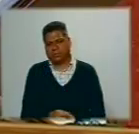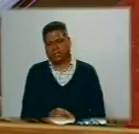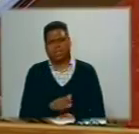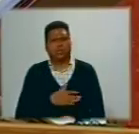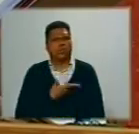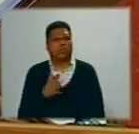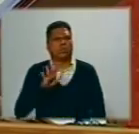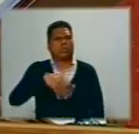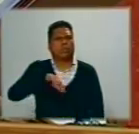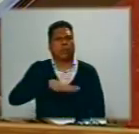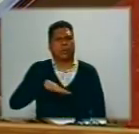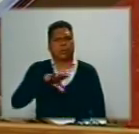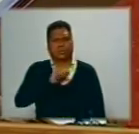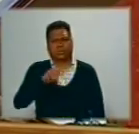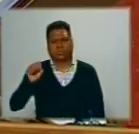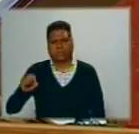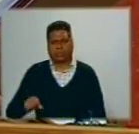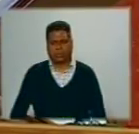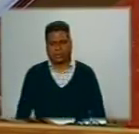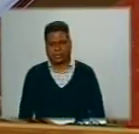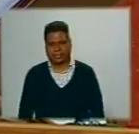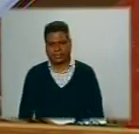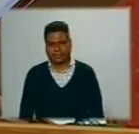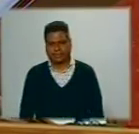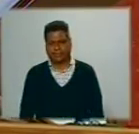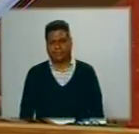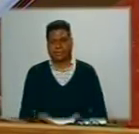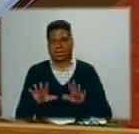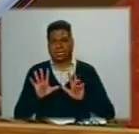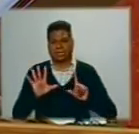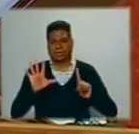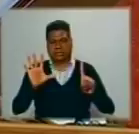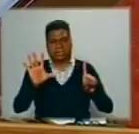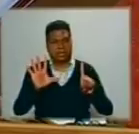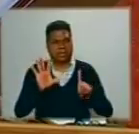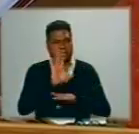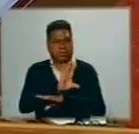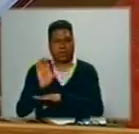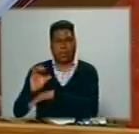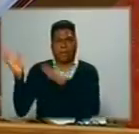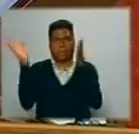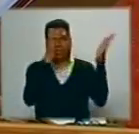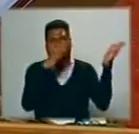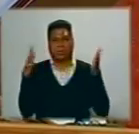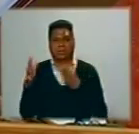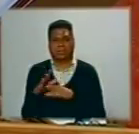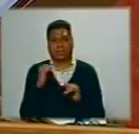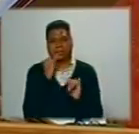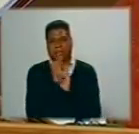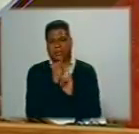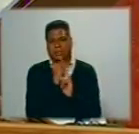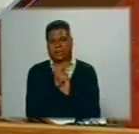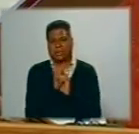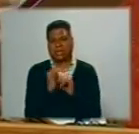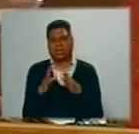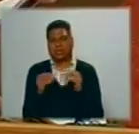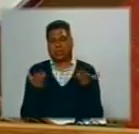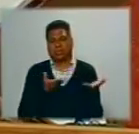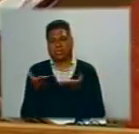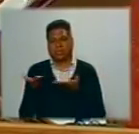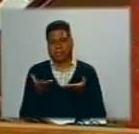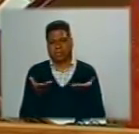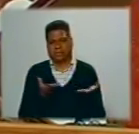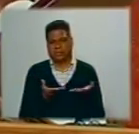de artículos de primera necesidad. 6. Protección de ambiente. 7. Comercio electrónico. 8. Servicios financieros.